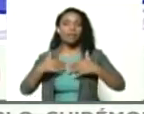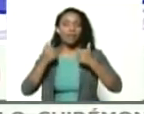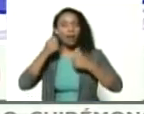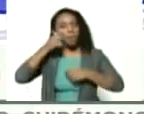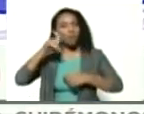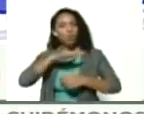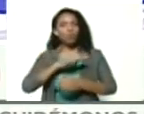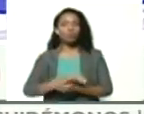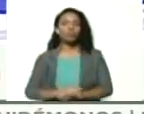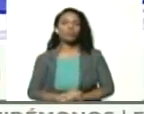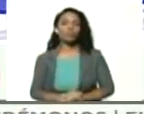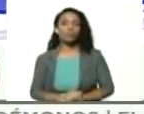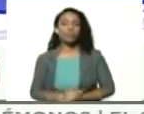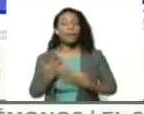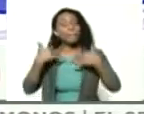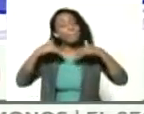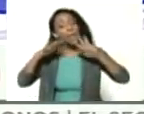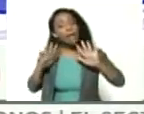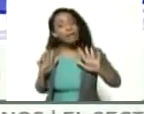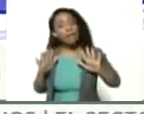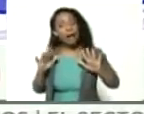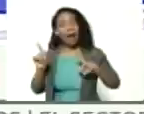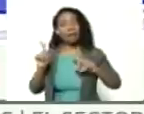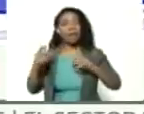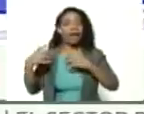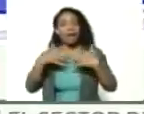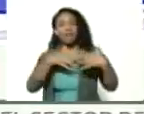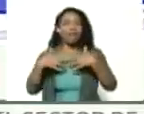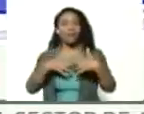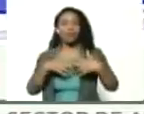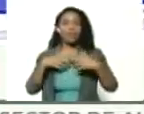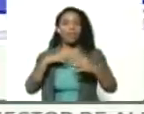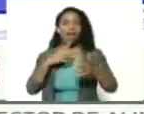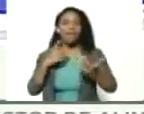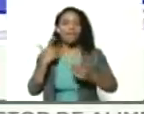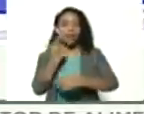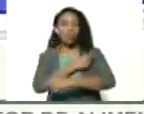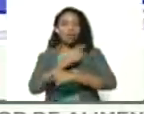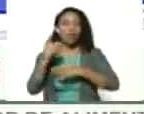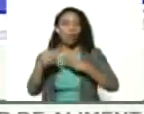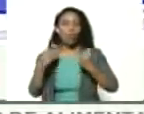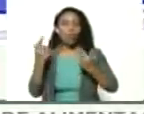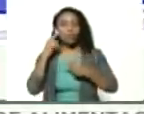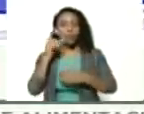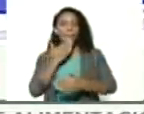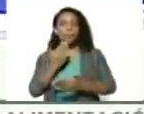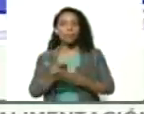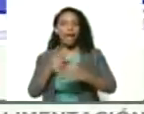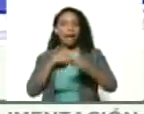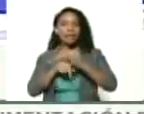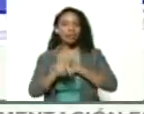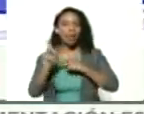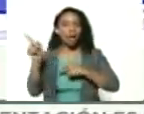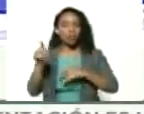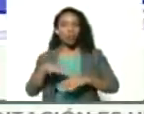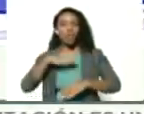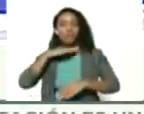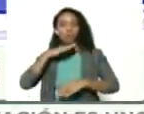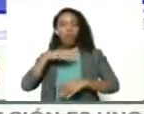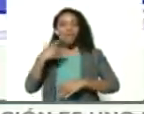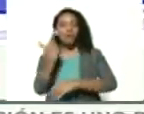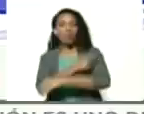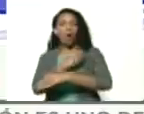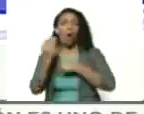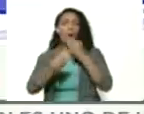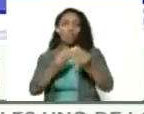pueblo. Mientras esta guerra de vacunas y esta escasez de vacunas nos permite acceder a suficientes vacunas,